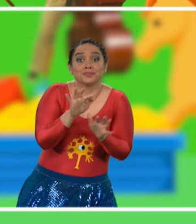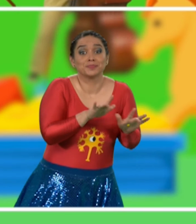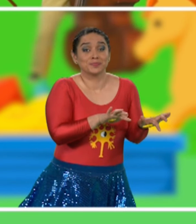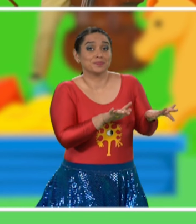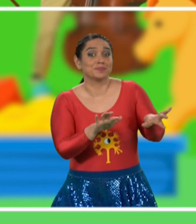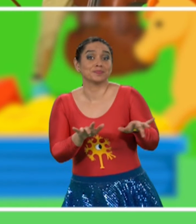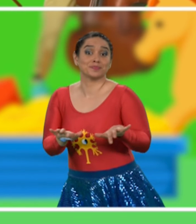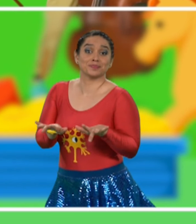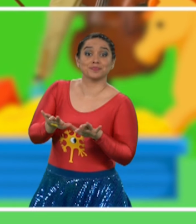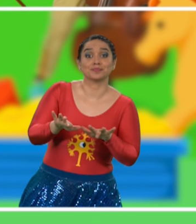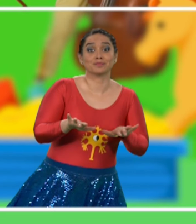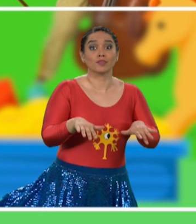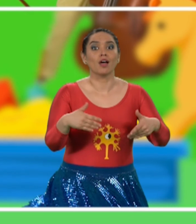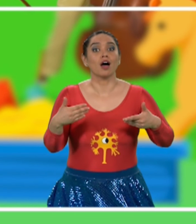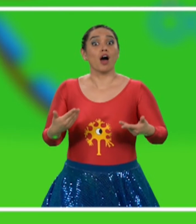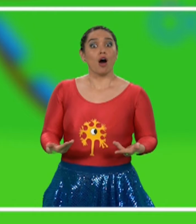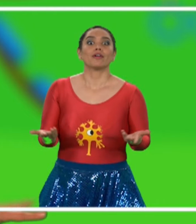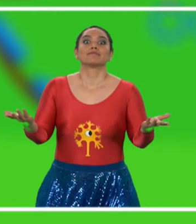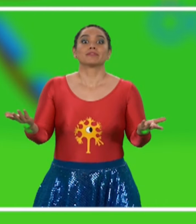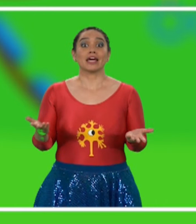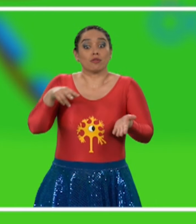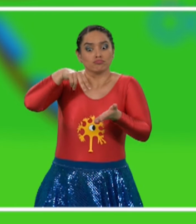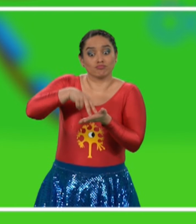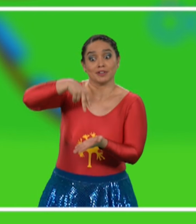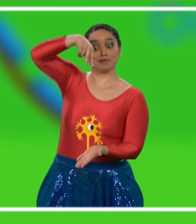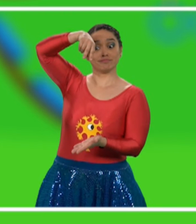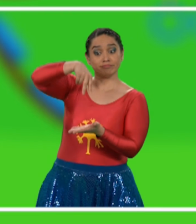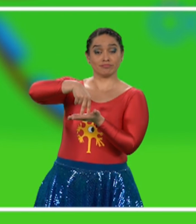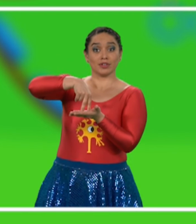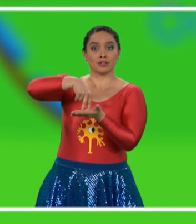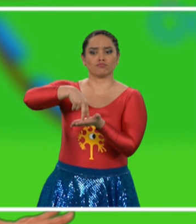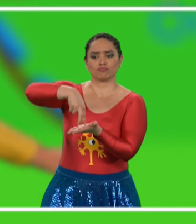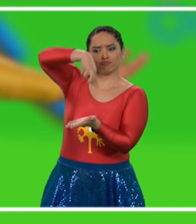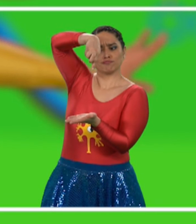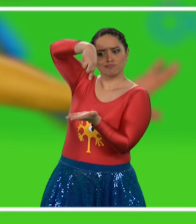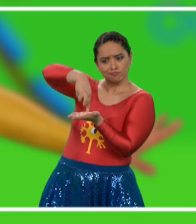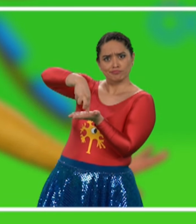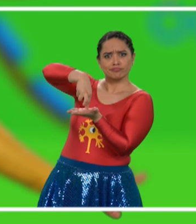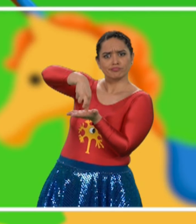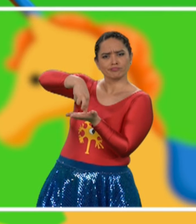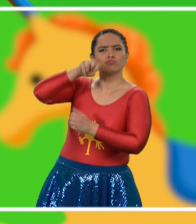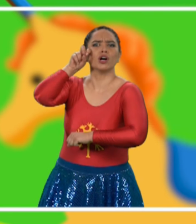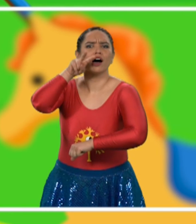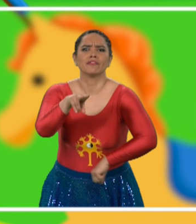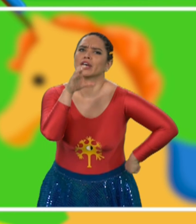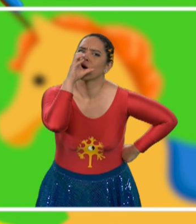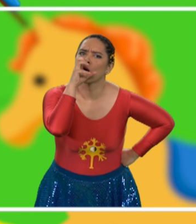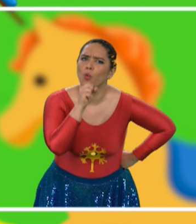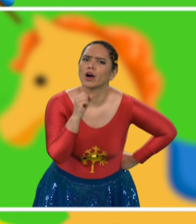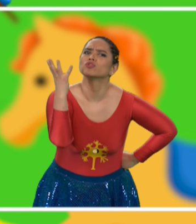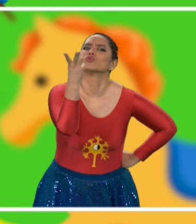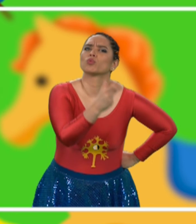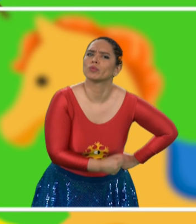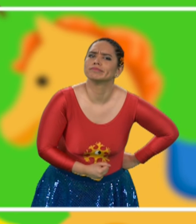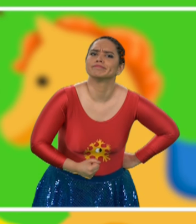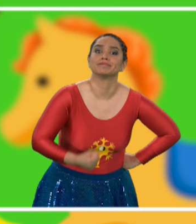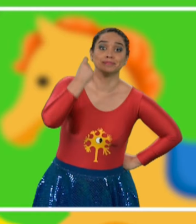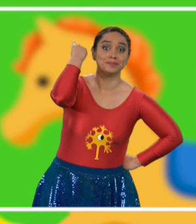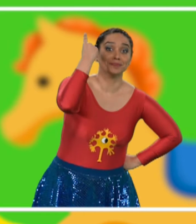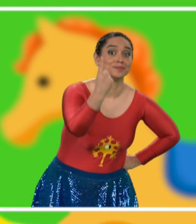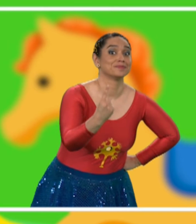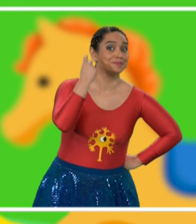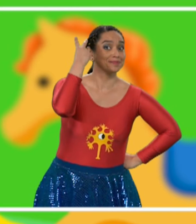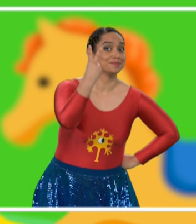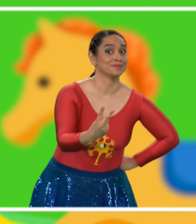quedarás. Arriba da un salto y párate en un pie. Veamos cuánto